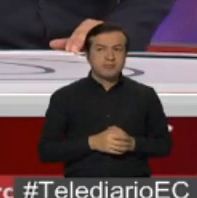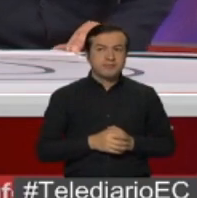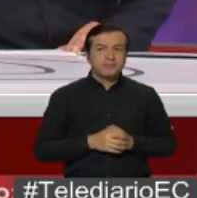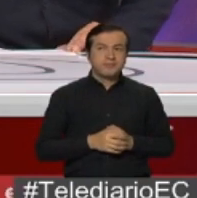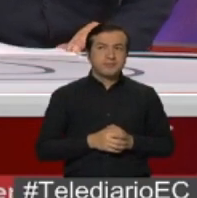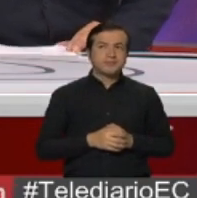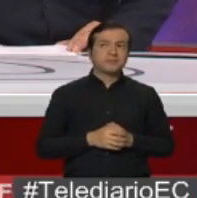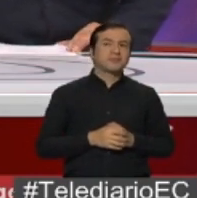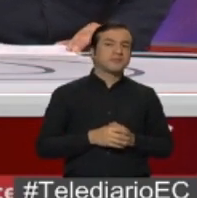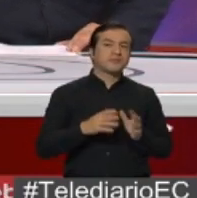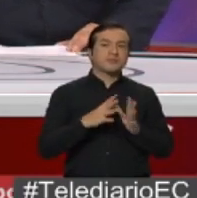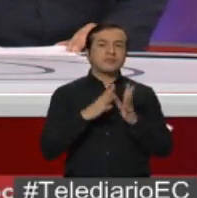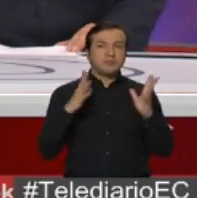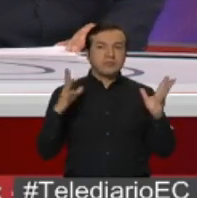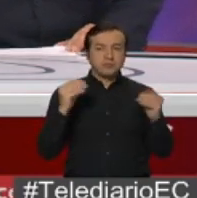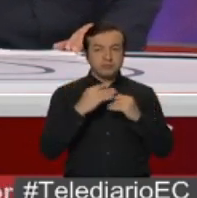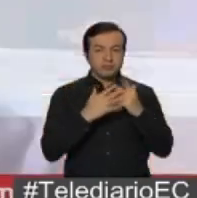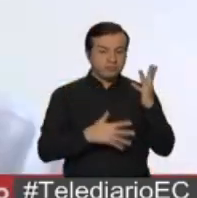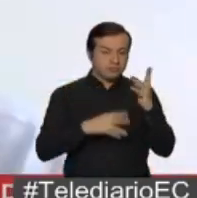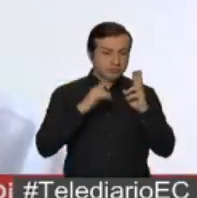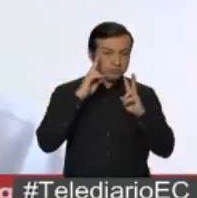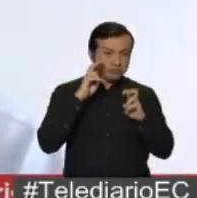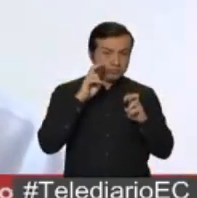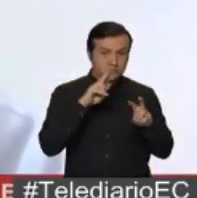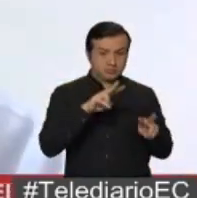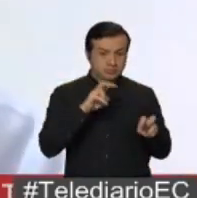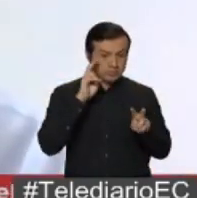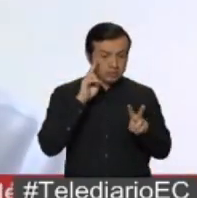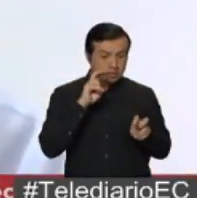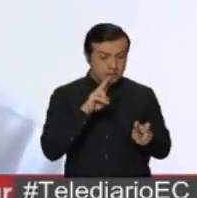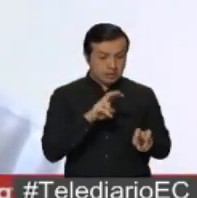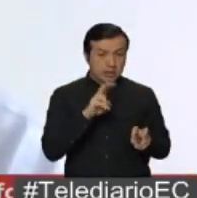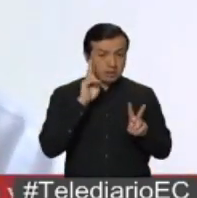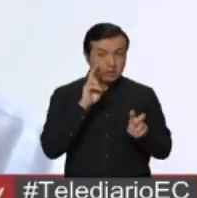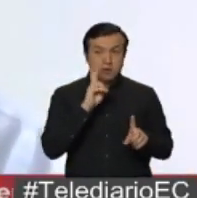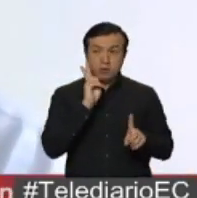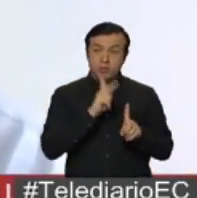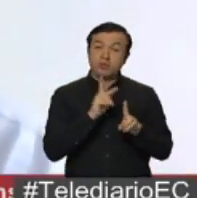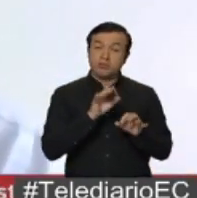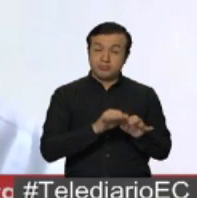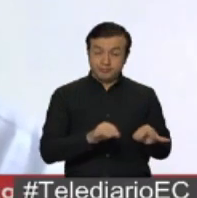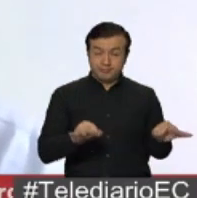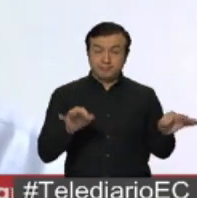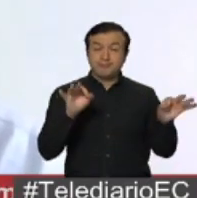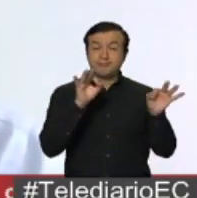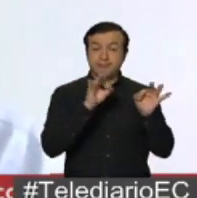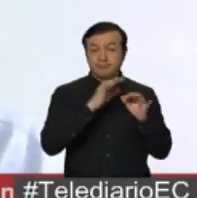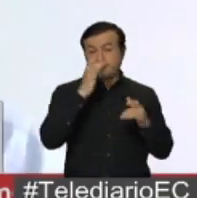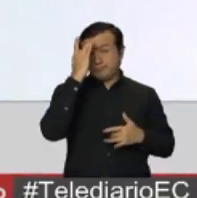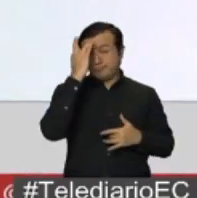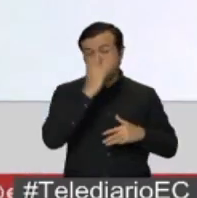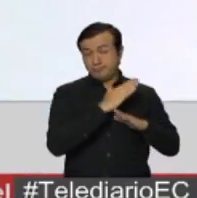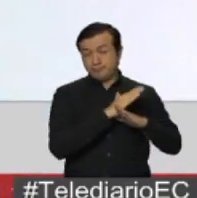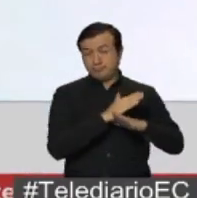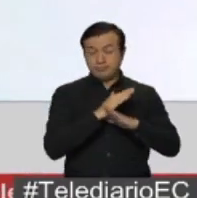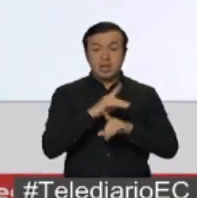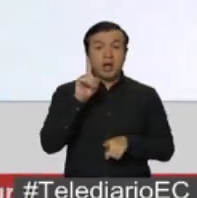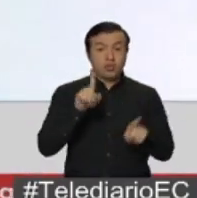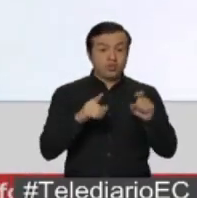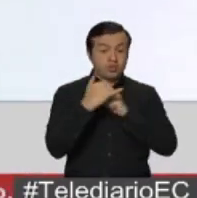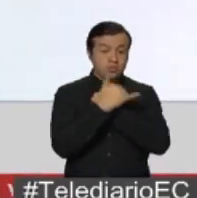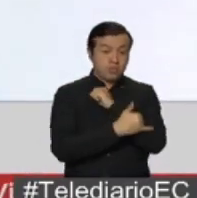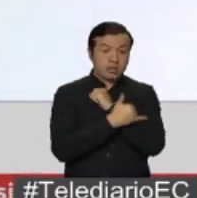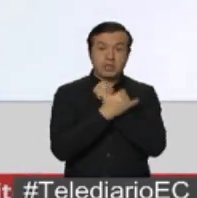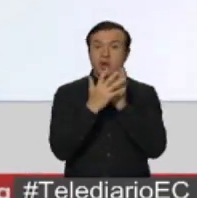bueno muchas cosas la investigación realmente es un pilar para combatir la epidemia varios países han